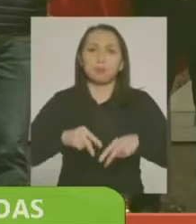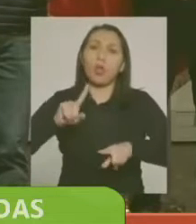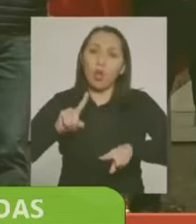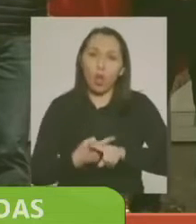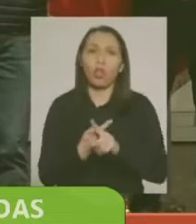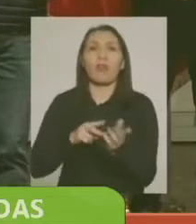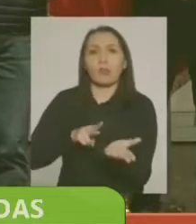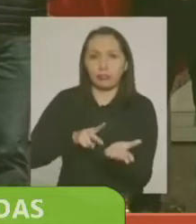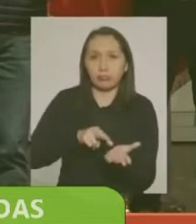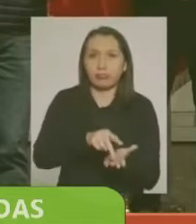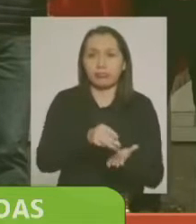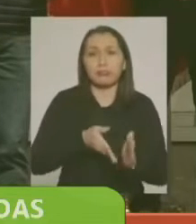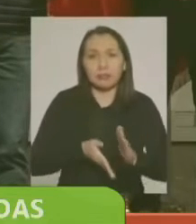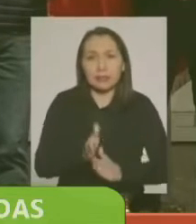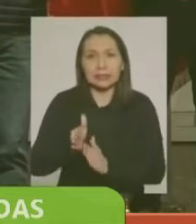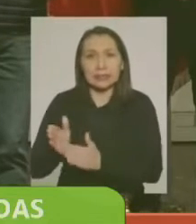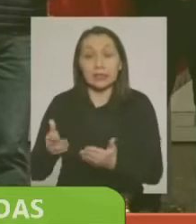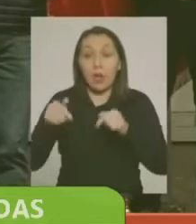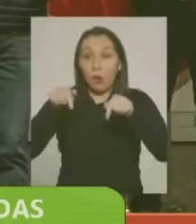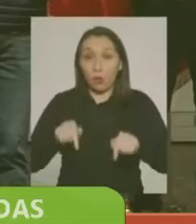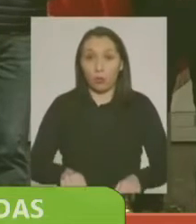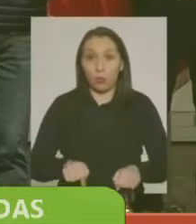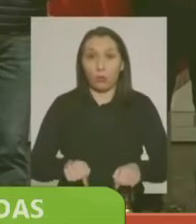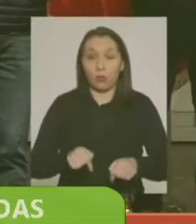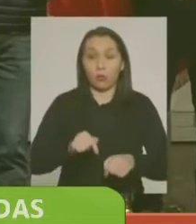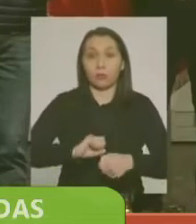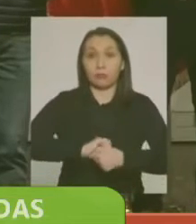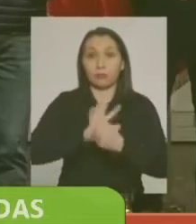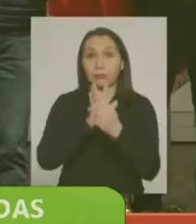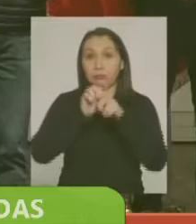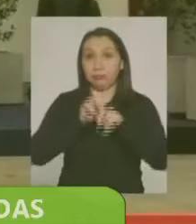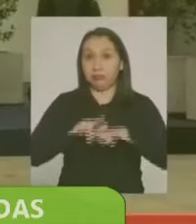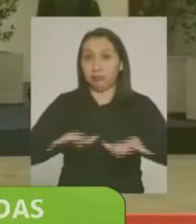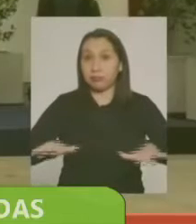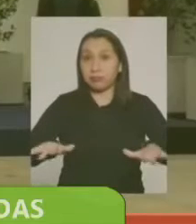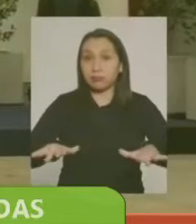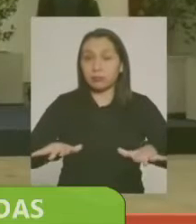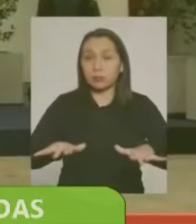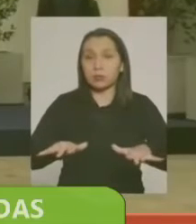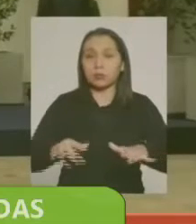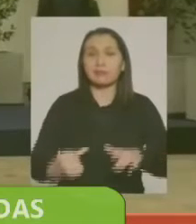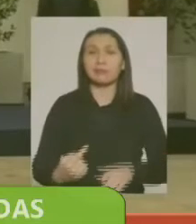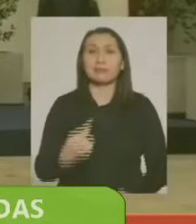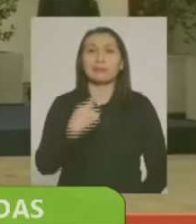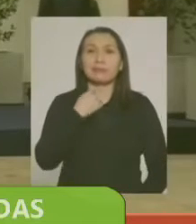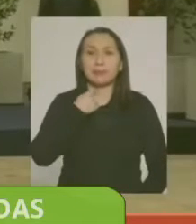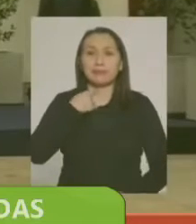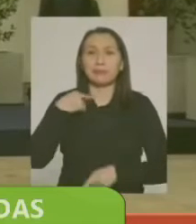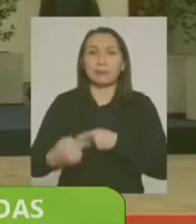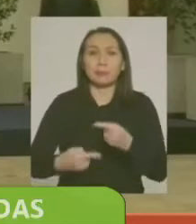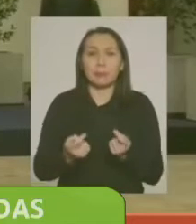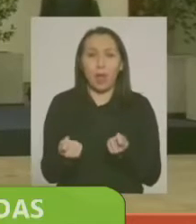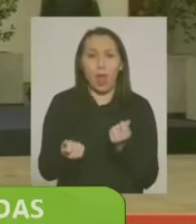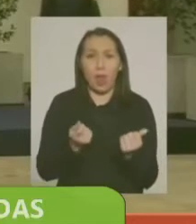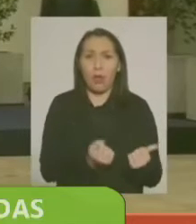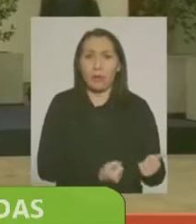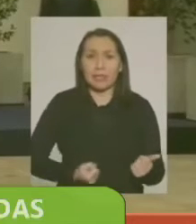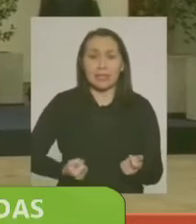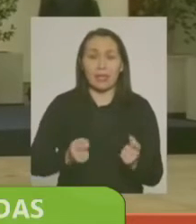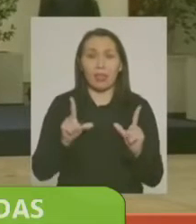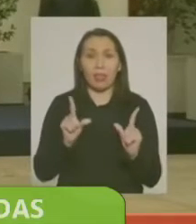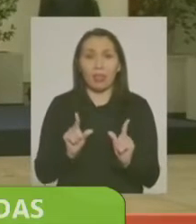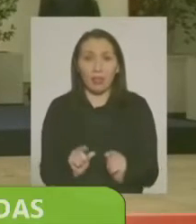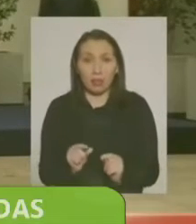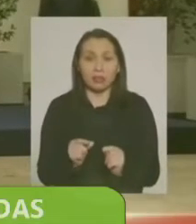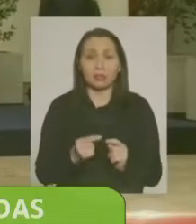de un crédito. Primero, tiene tasa cero, o sea, el dinero que se presta es a tasa de interés cero. Obviamente, como hay